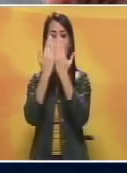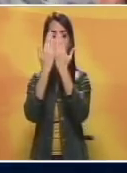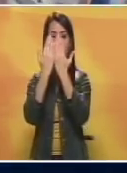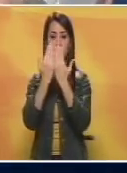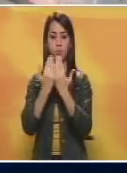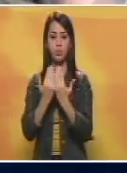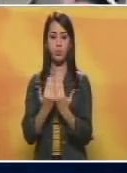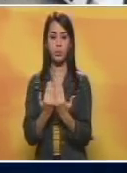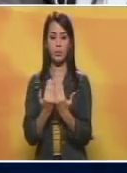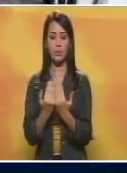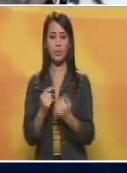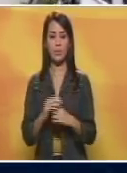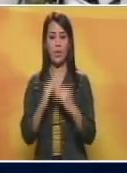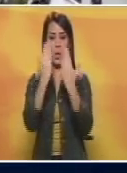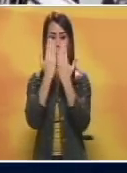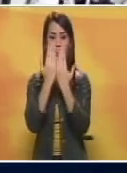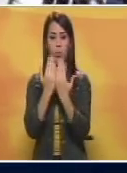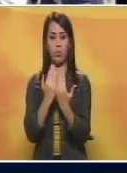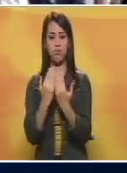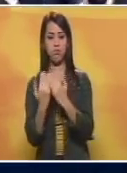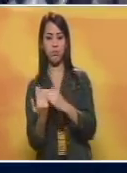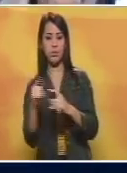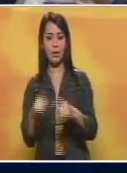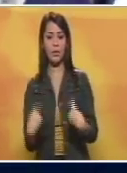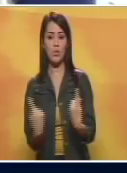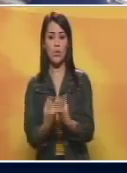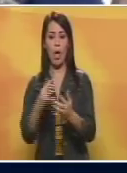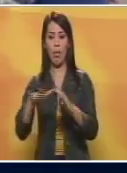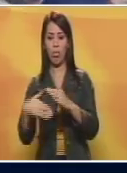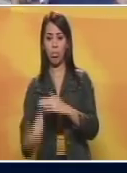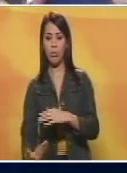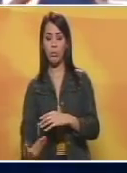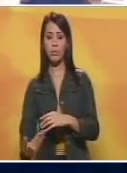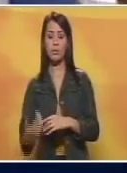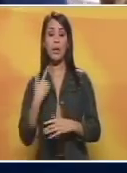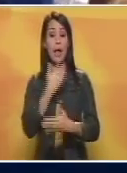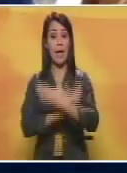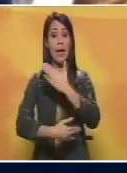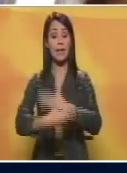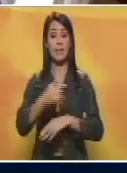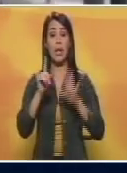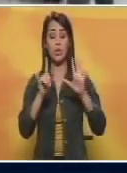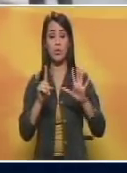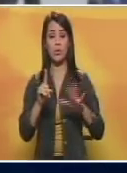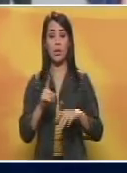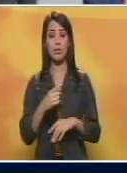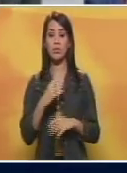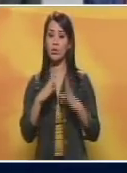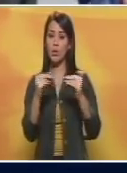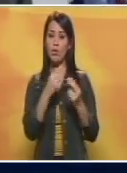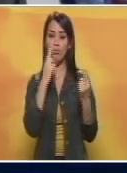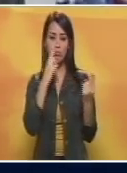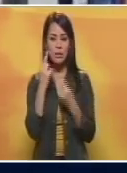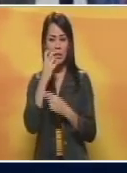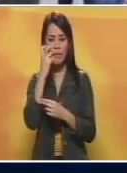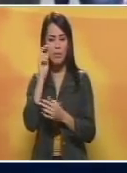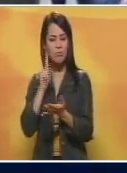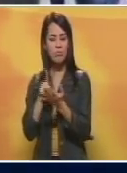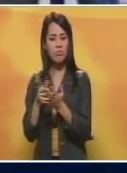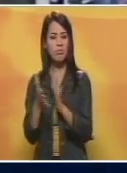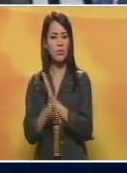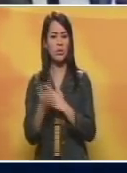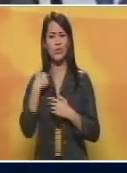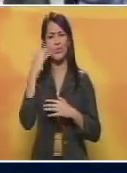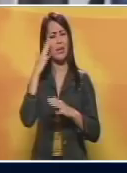el elevador se desplomó hasta el sótano lo que causó graves heridas a los seis ocupantes todos ellos visitantes hasta el momento se